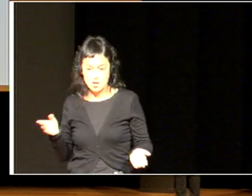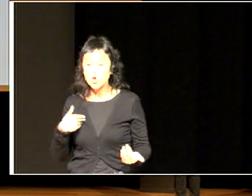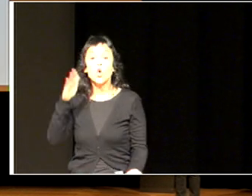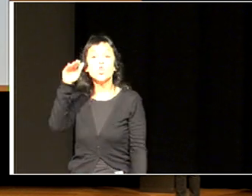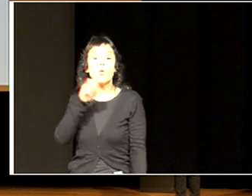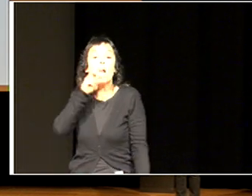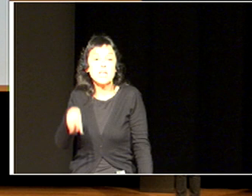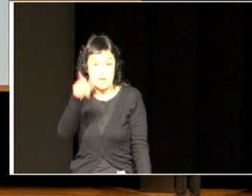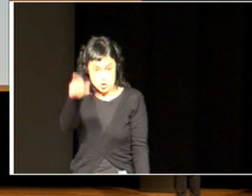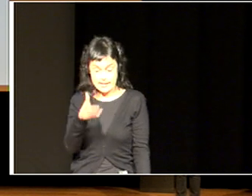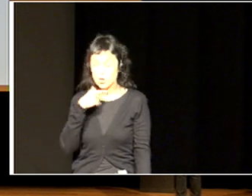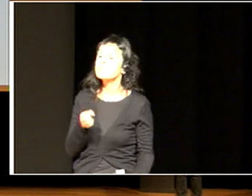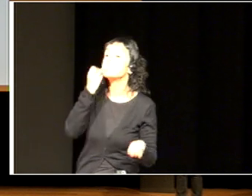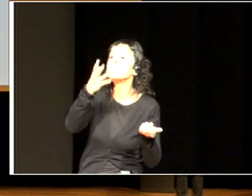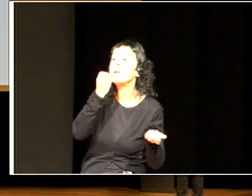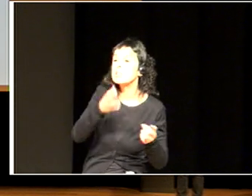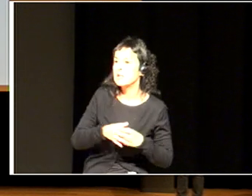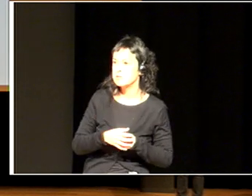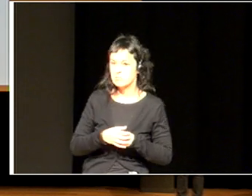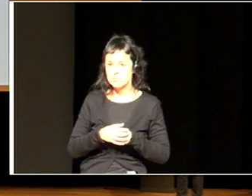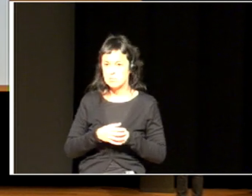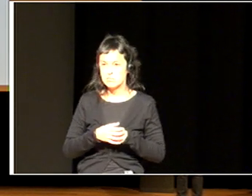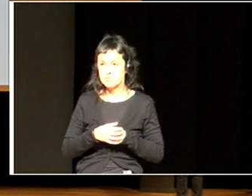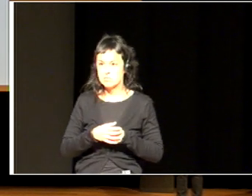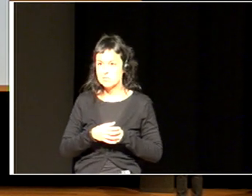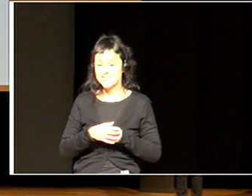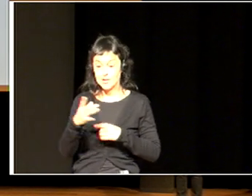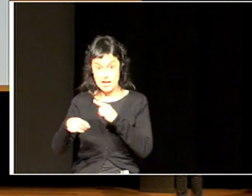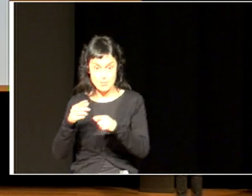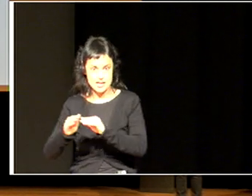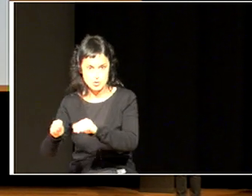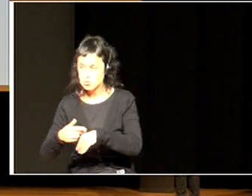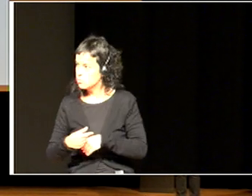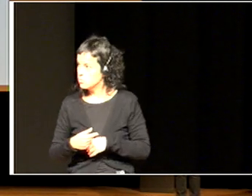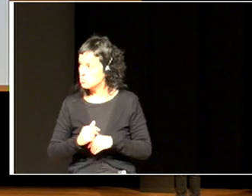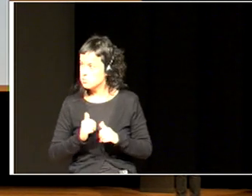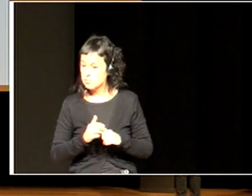conozco y tal qué tal te va qué tal te va inmediatamente la familia del bebé empieza